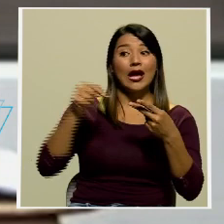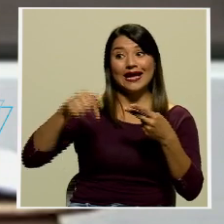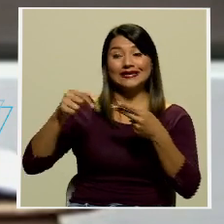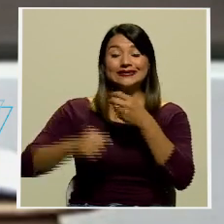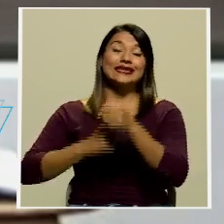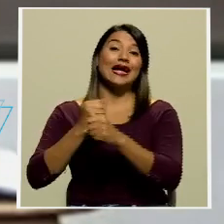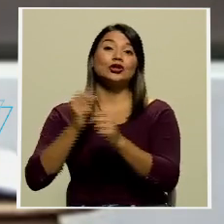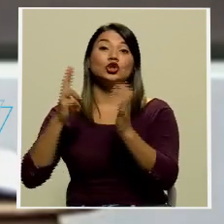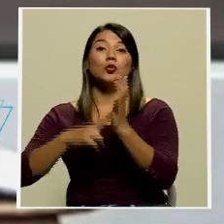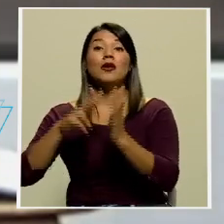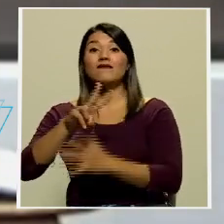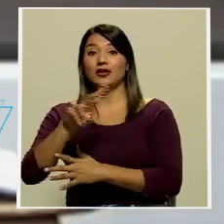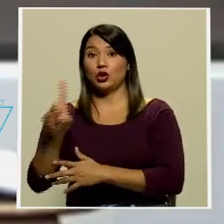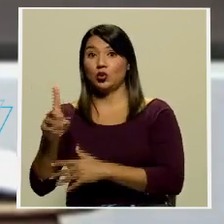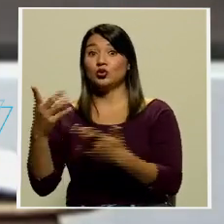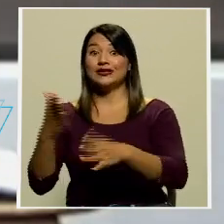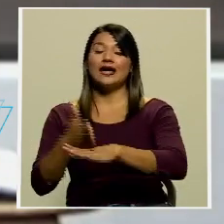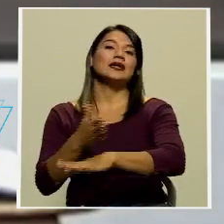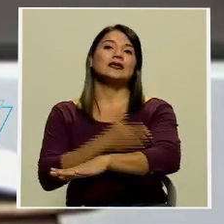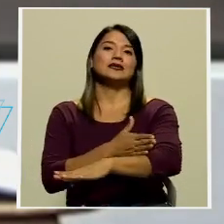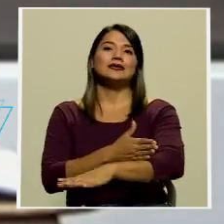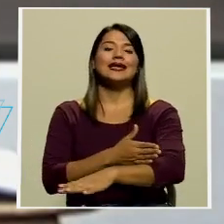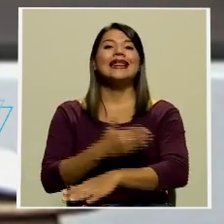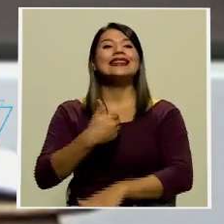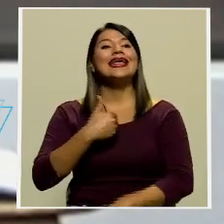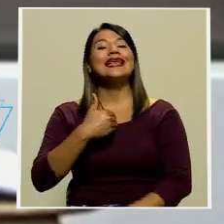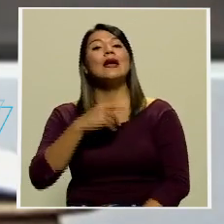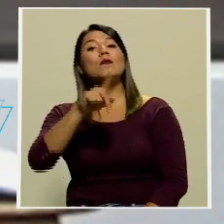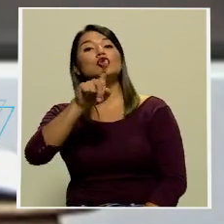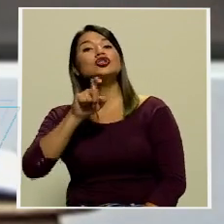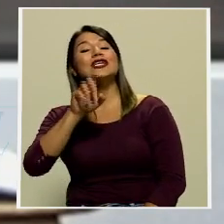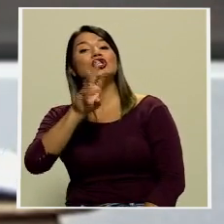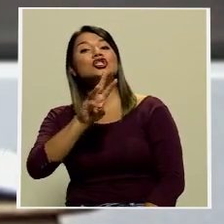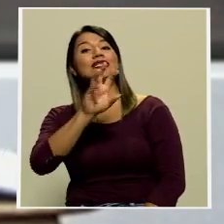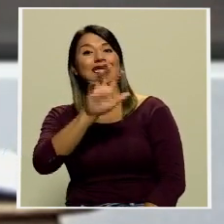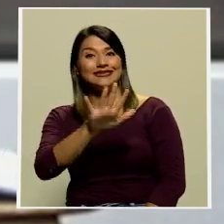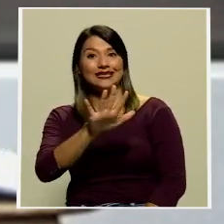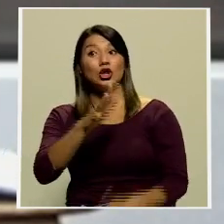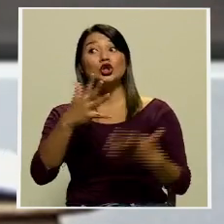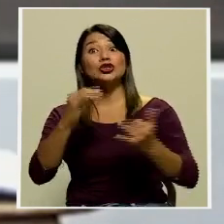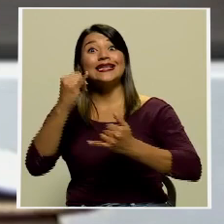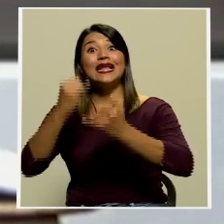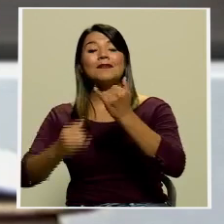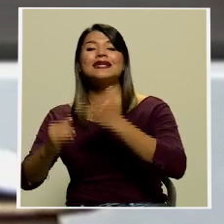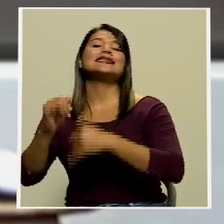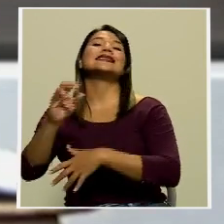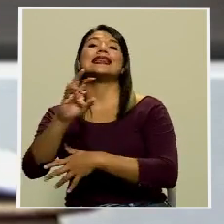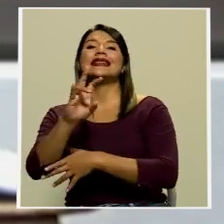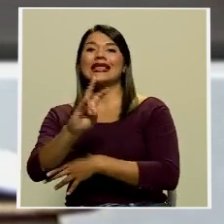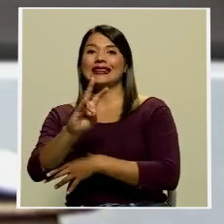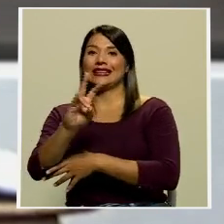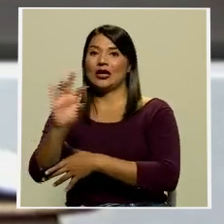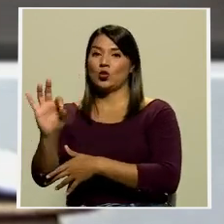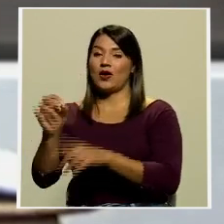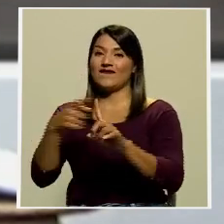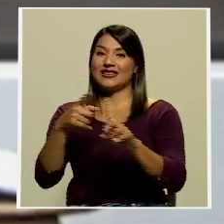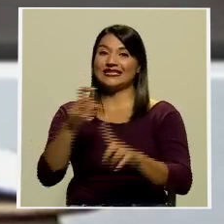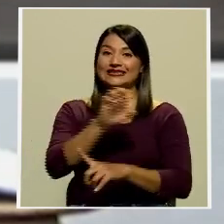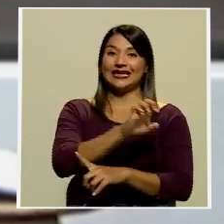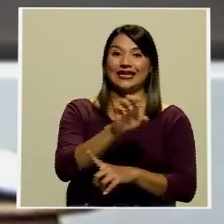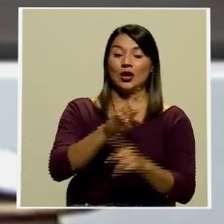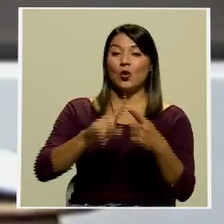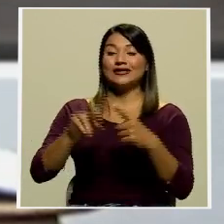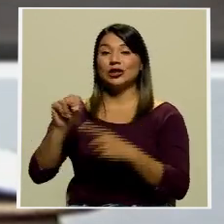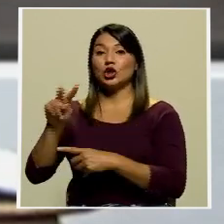un 79 de las 165 obras, 79 obras finalizadas de enero a noviembre del 2020, obras